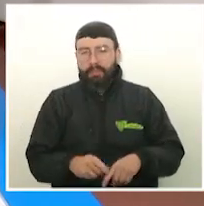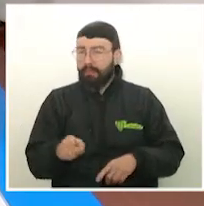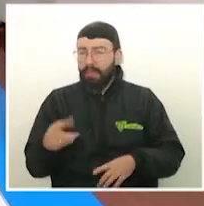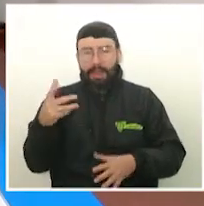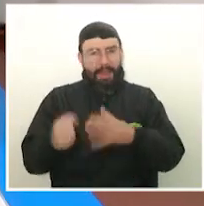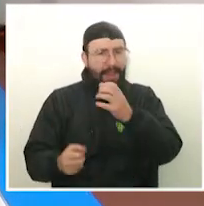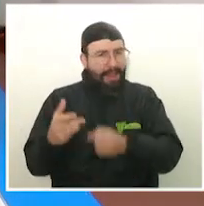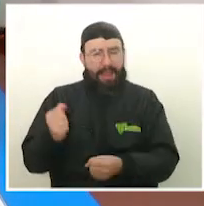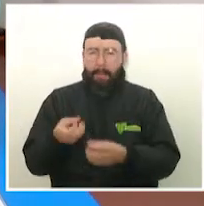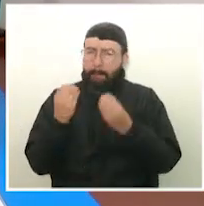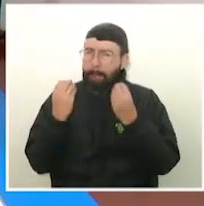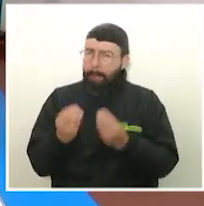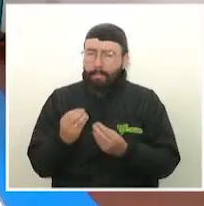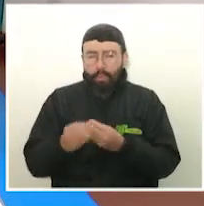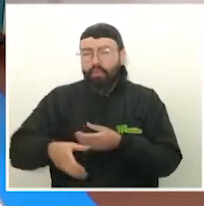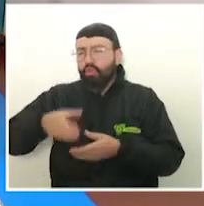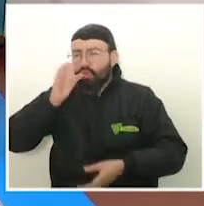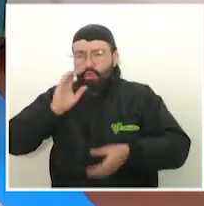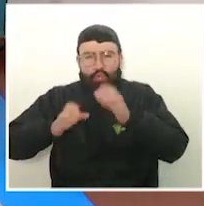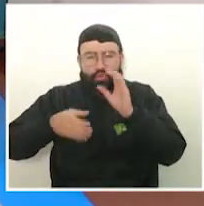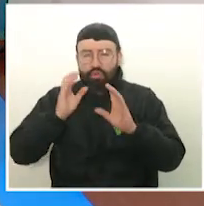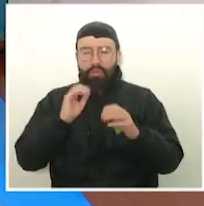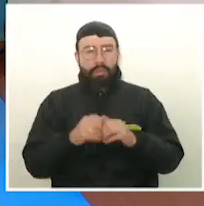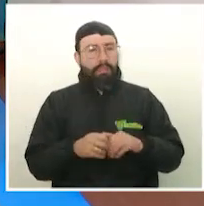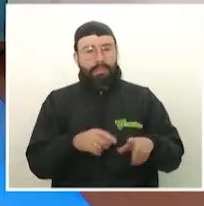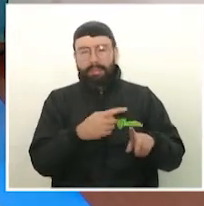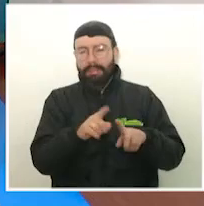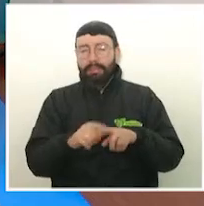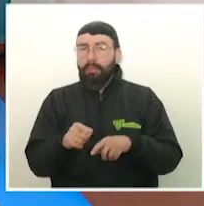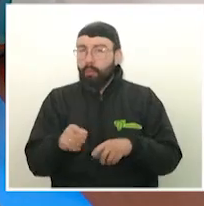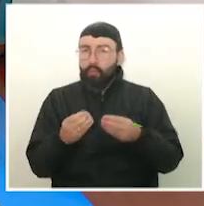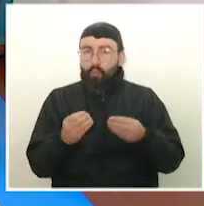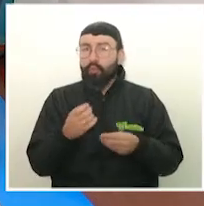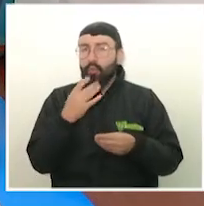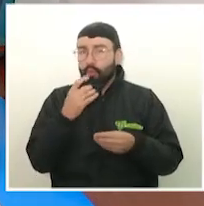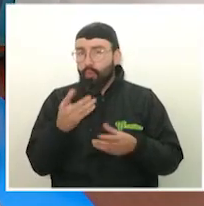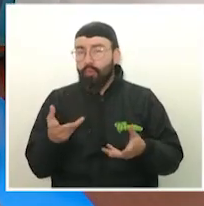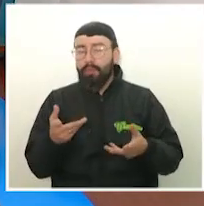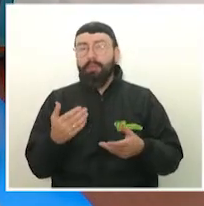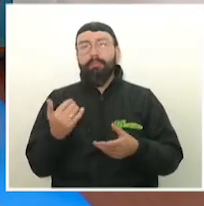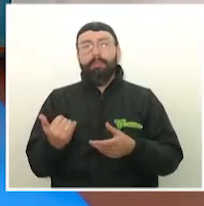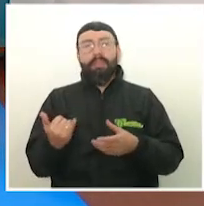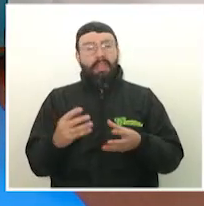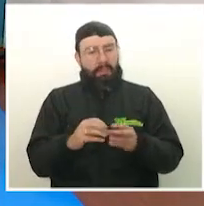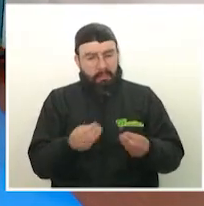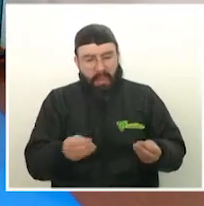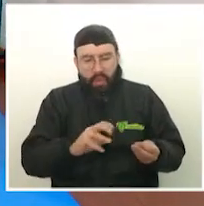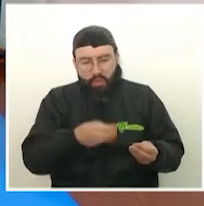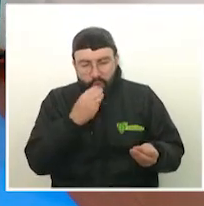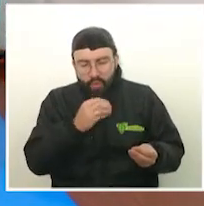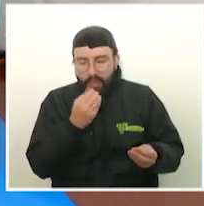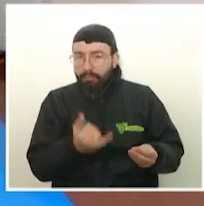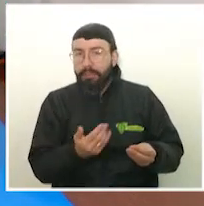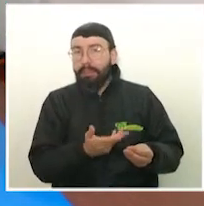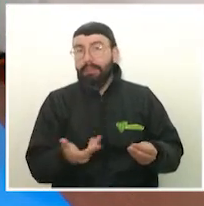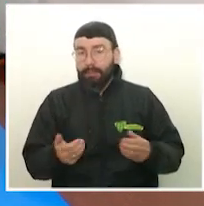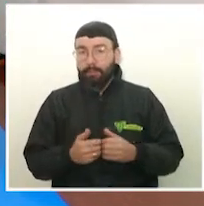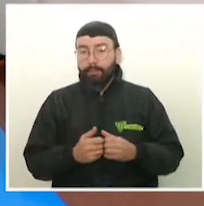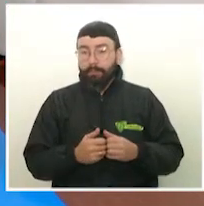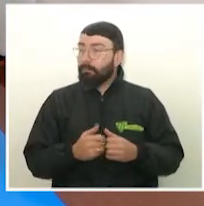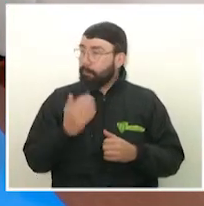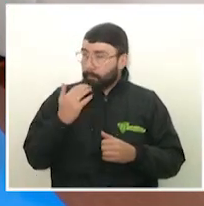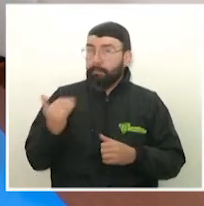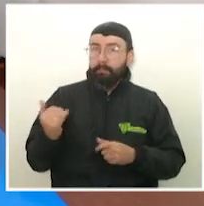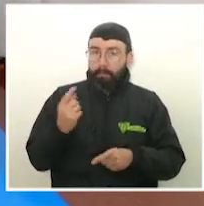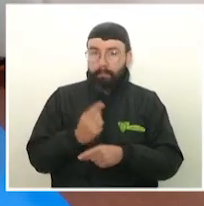Lácteos. Lácteos, alimentos llenos de azúcar en paquete. Sí. Y vemos como el ejemplo,